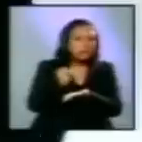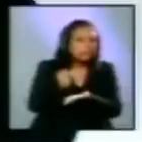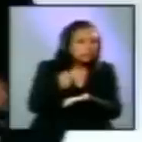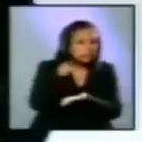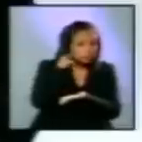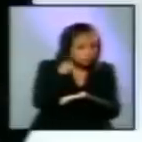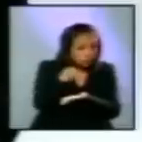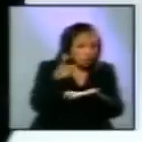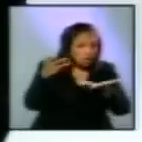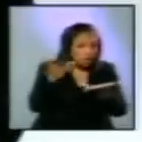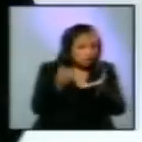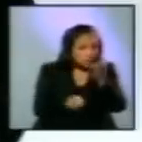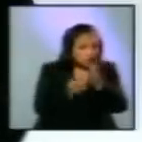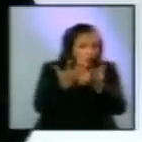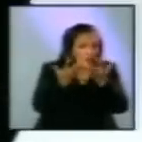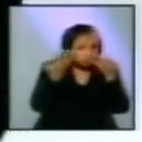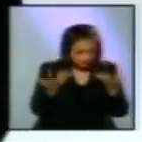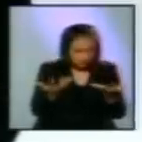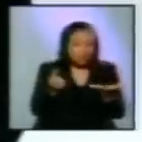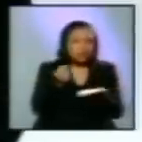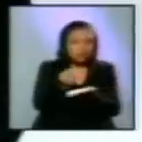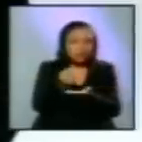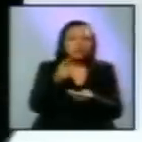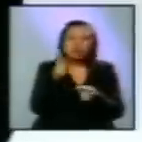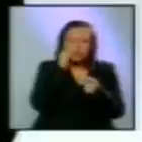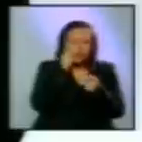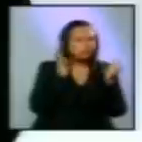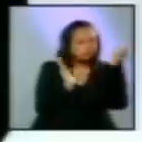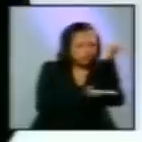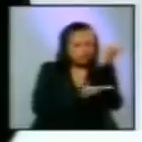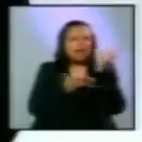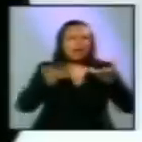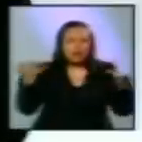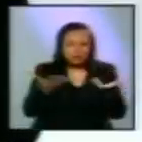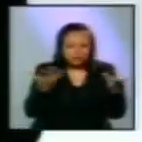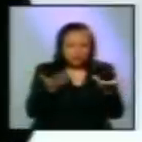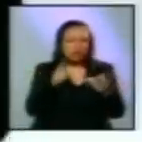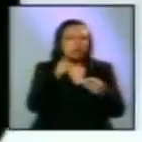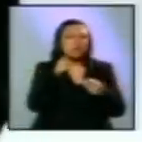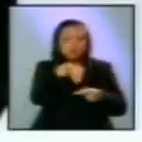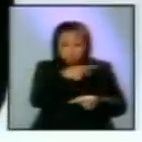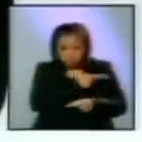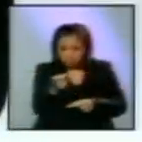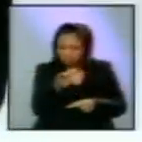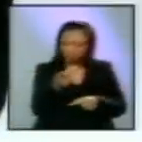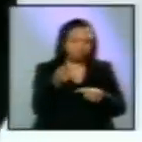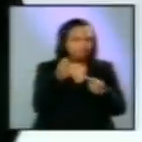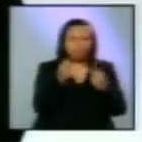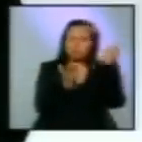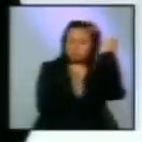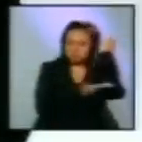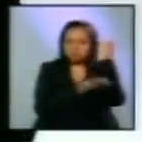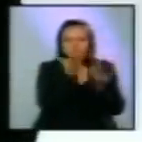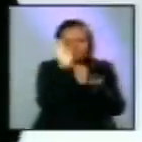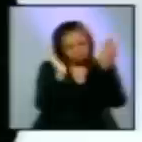que los campesinos abran nuevas tierras al cultivo, que sigan deforestando, que sigan destruyendo por pobreza los bosques y selvas de